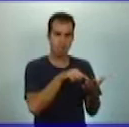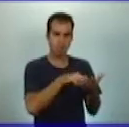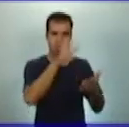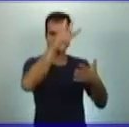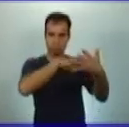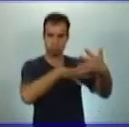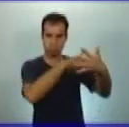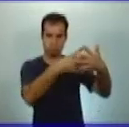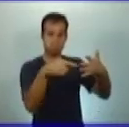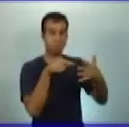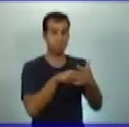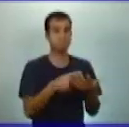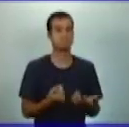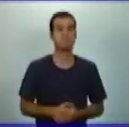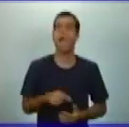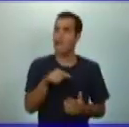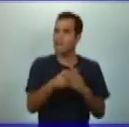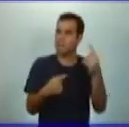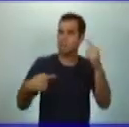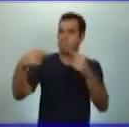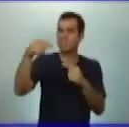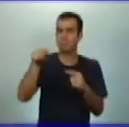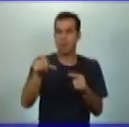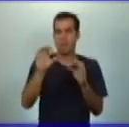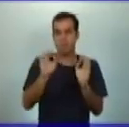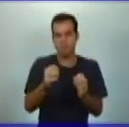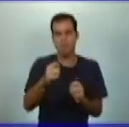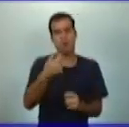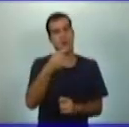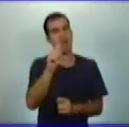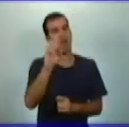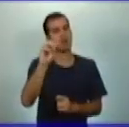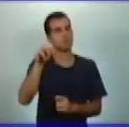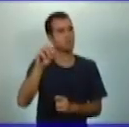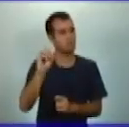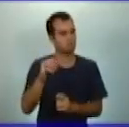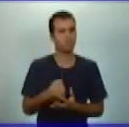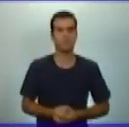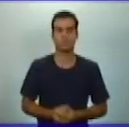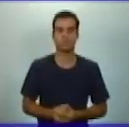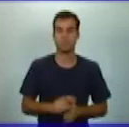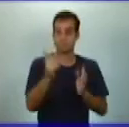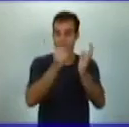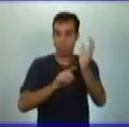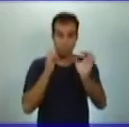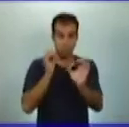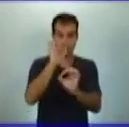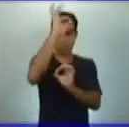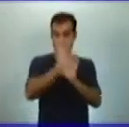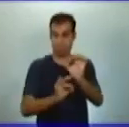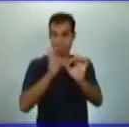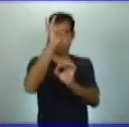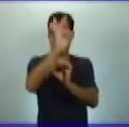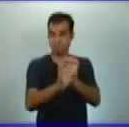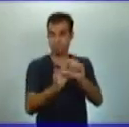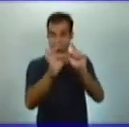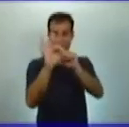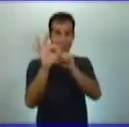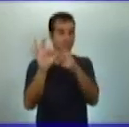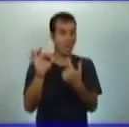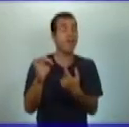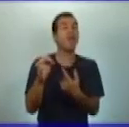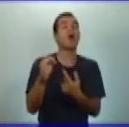partículas fundamentales que constituyen a un átomo. Los electrones, que su símbolo es E y el valor de su carga es 1